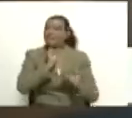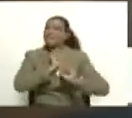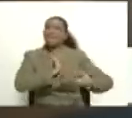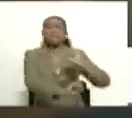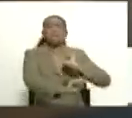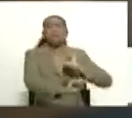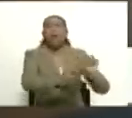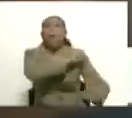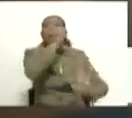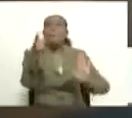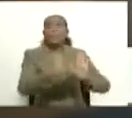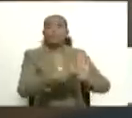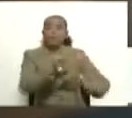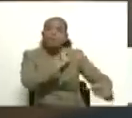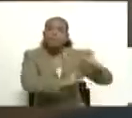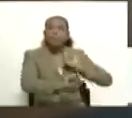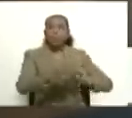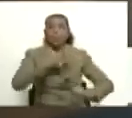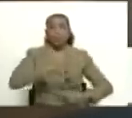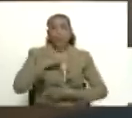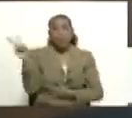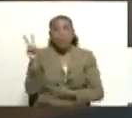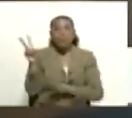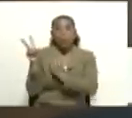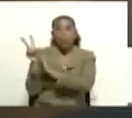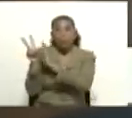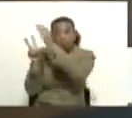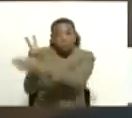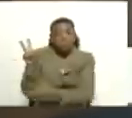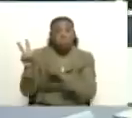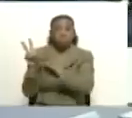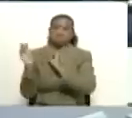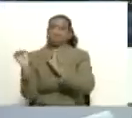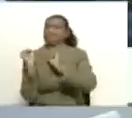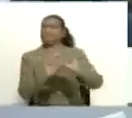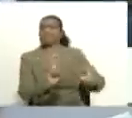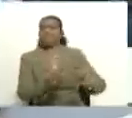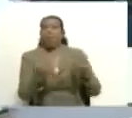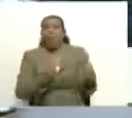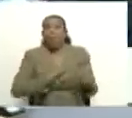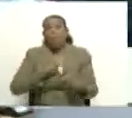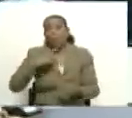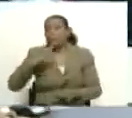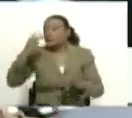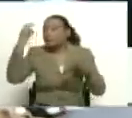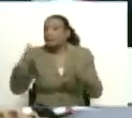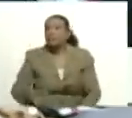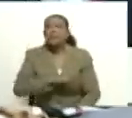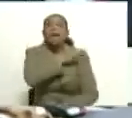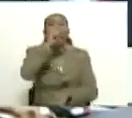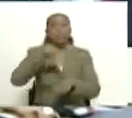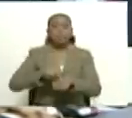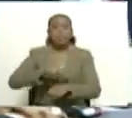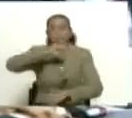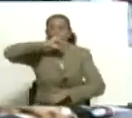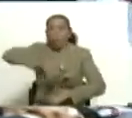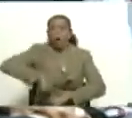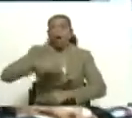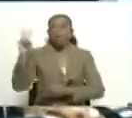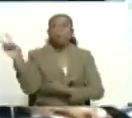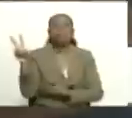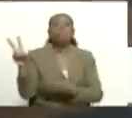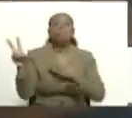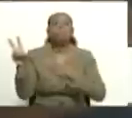rechazarla como país, como venezolanos. Somos profundamente nacionalistas. Y